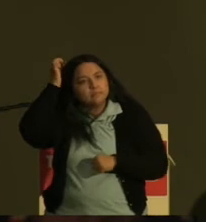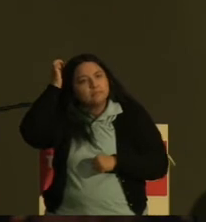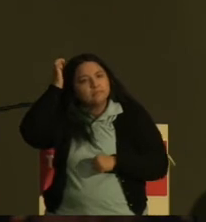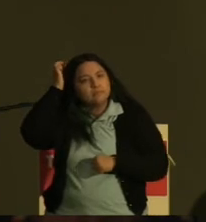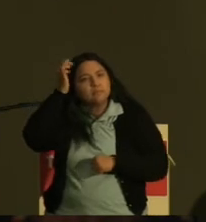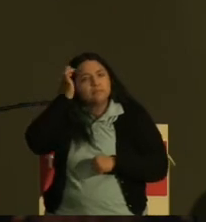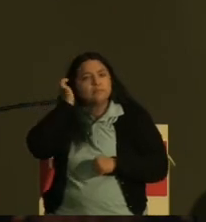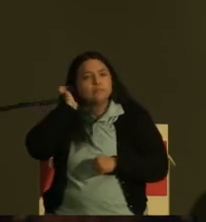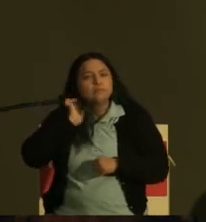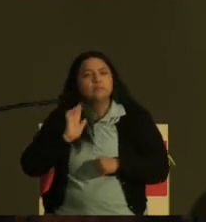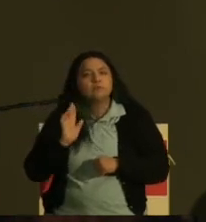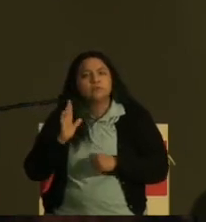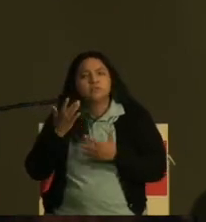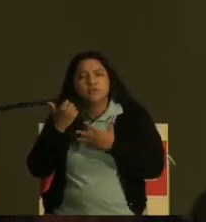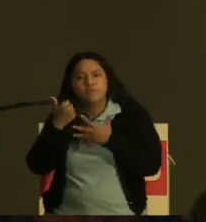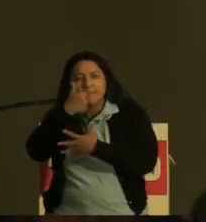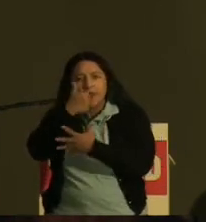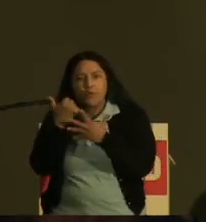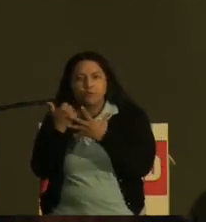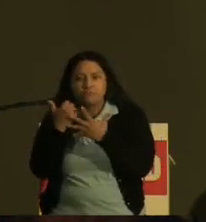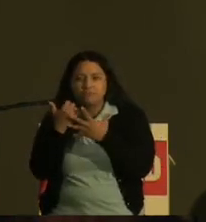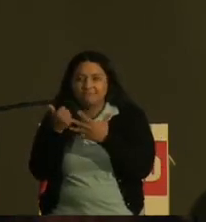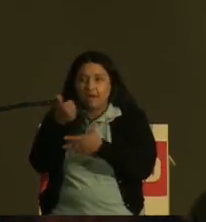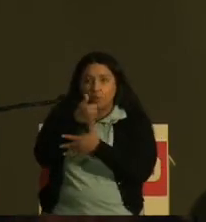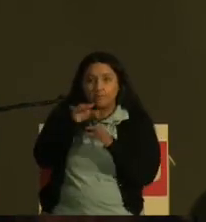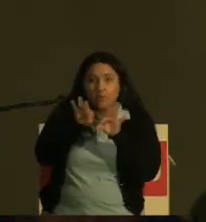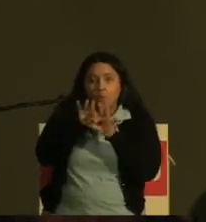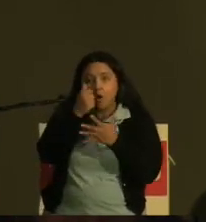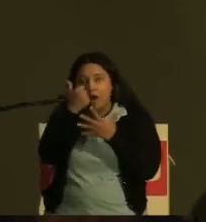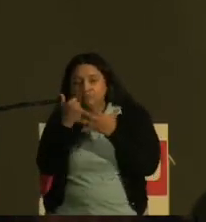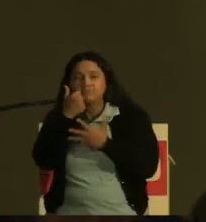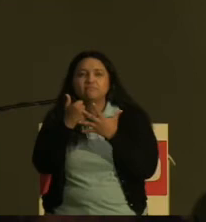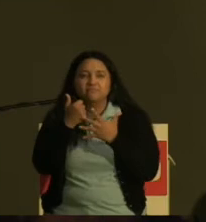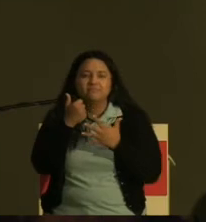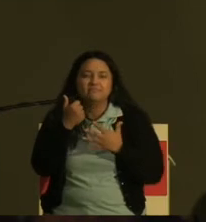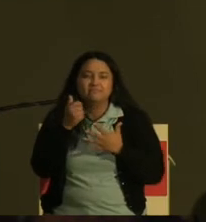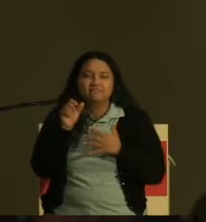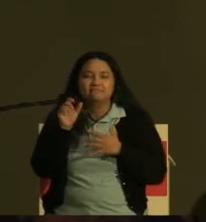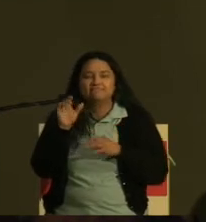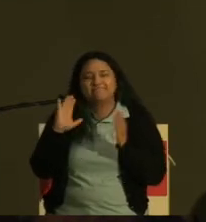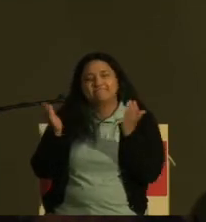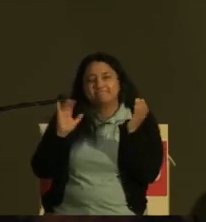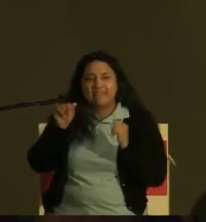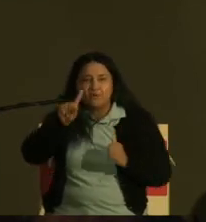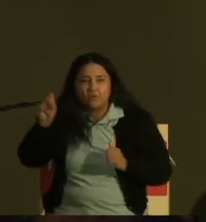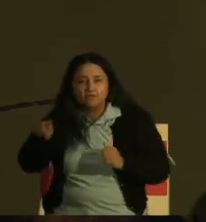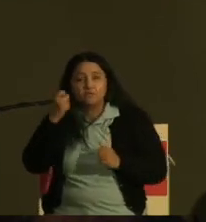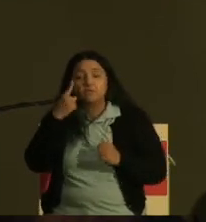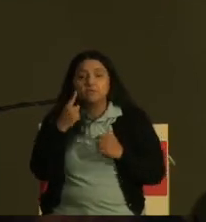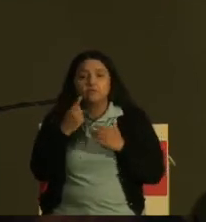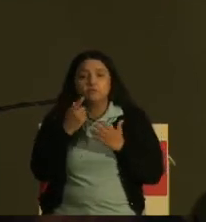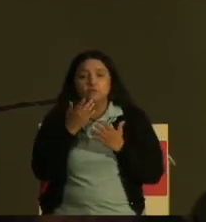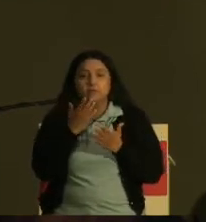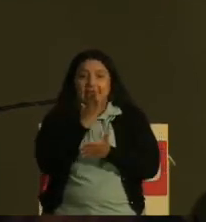esta tabla de prioridades pues es falsa, como bien, como estás diciendo, ¿no? Y con relación a las manos y